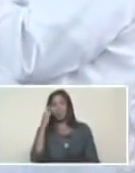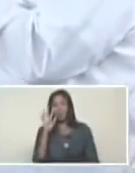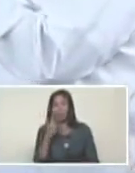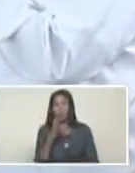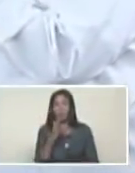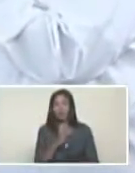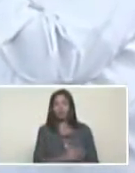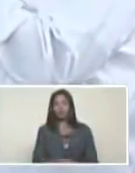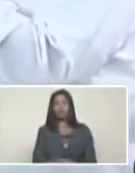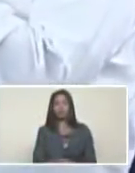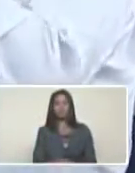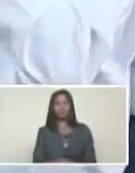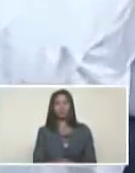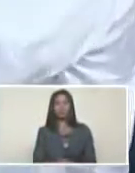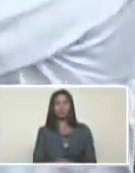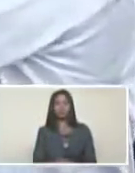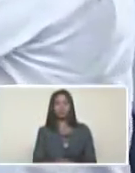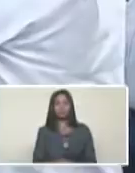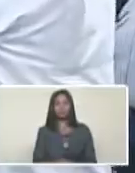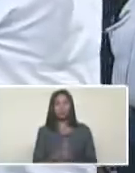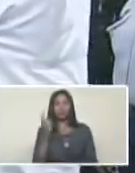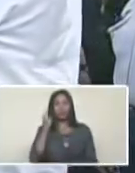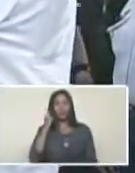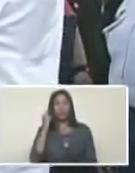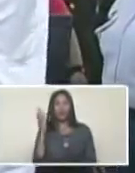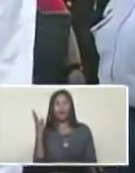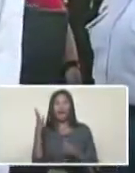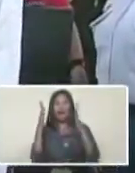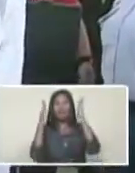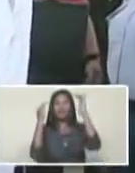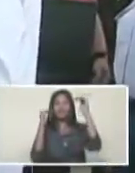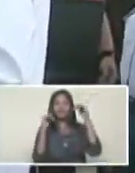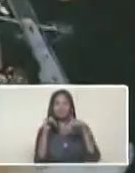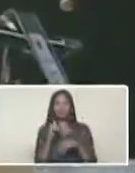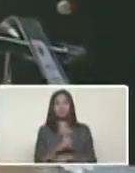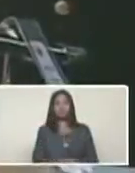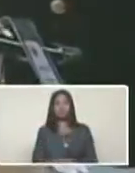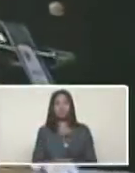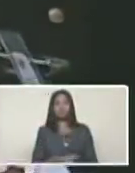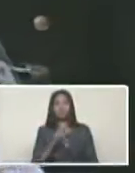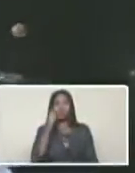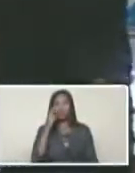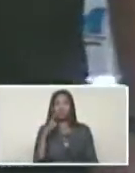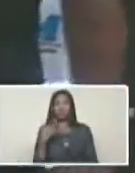una ingeniería inversa. Oído. Haciendo una ingeniería inversa, y aquí usted puede ver